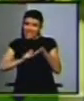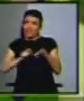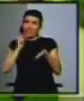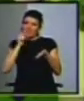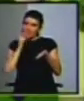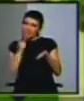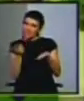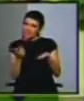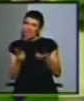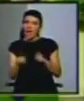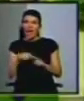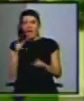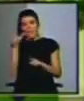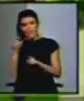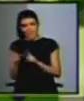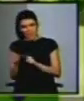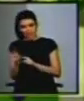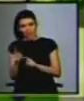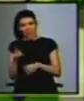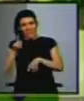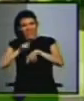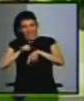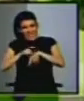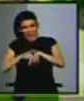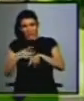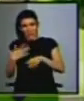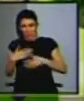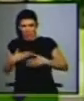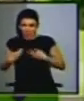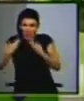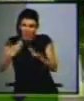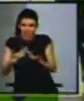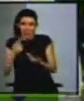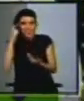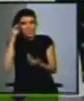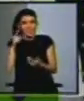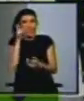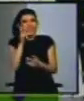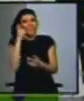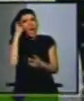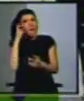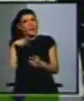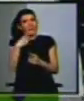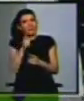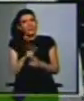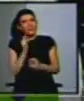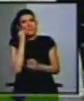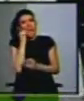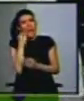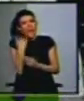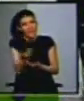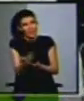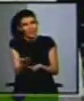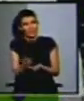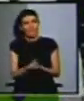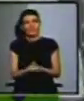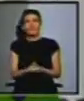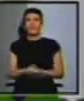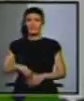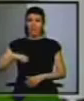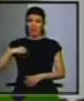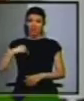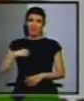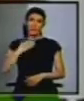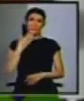un tiempo que perdió por acordarse de mí y por manifestarme su cariño. ¡Feliz Navidad! Los jóvenes prefieren